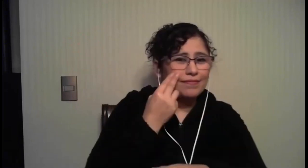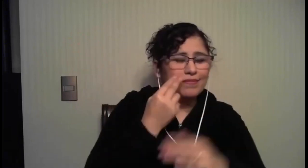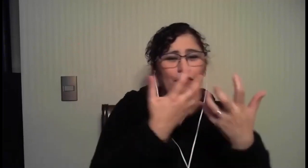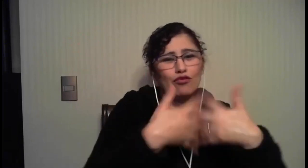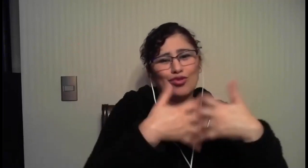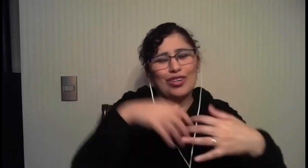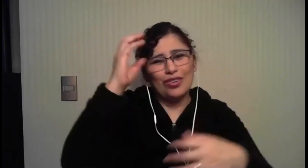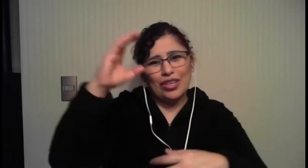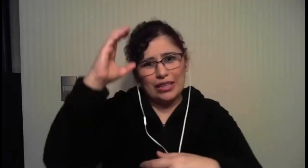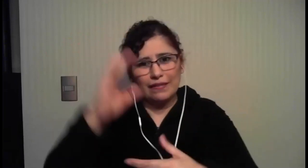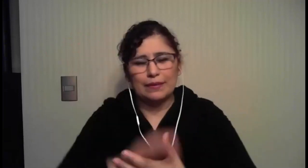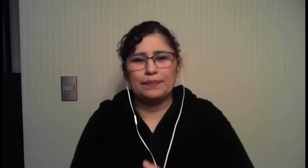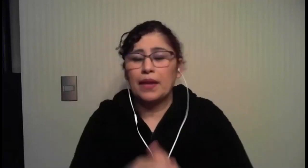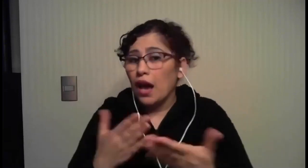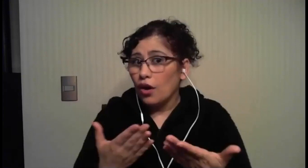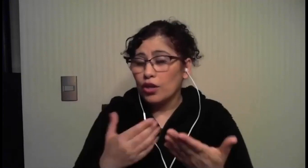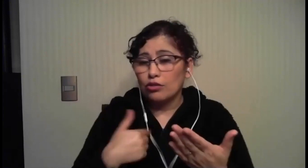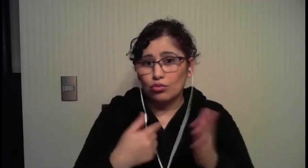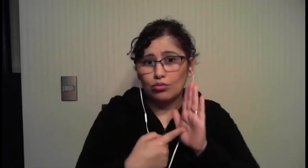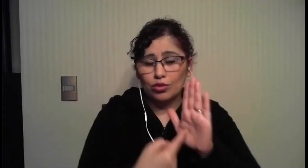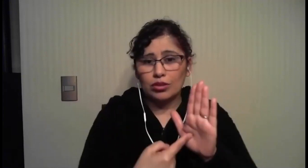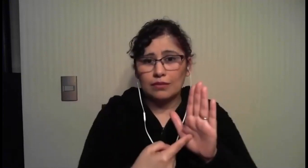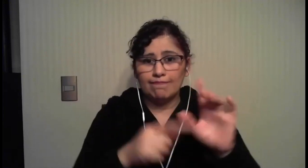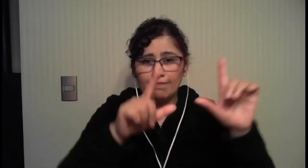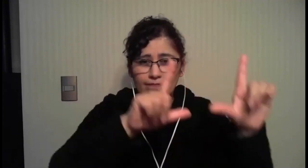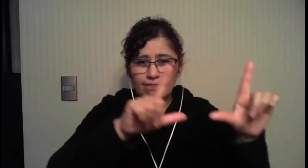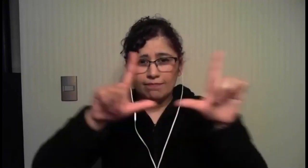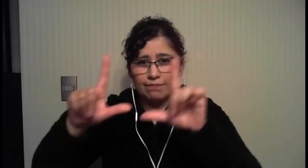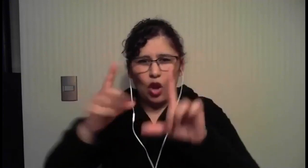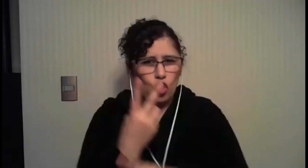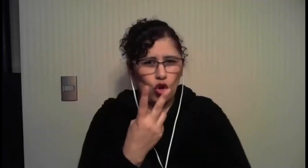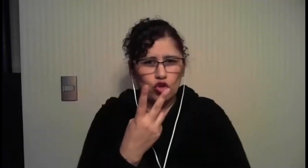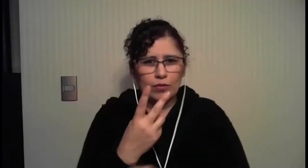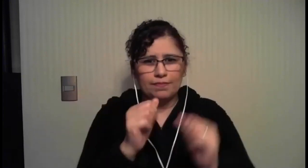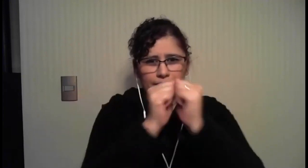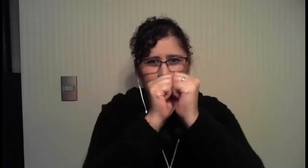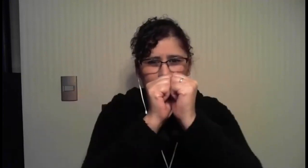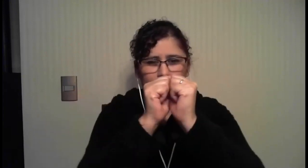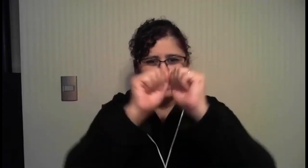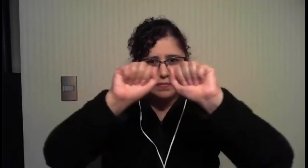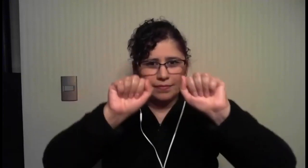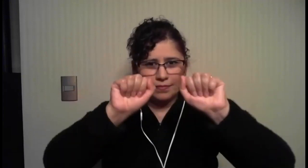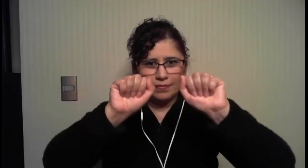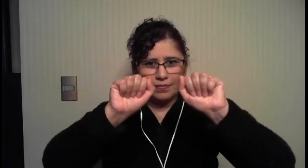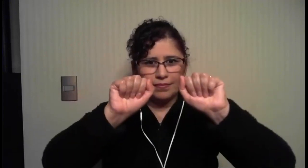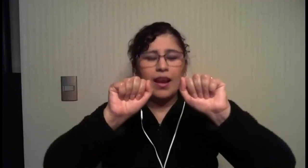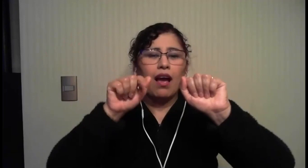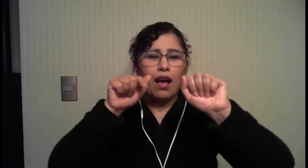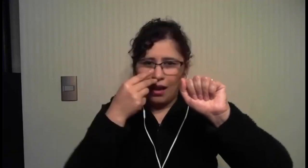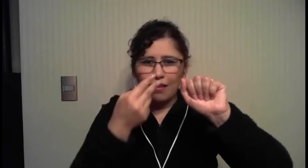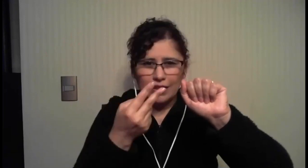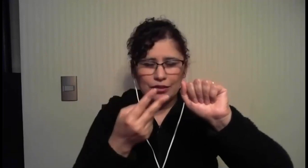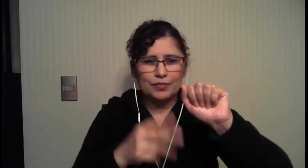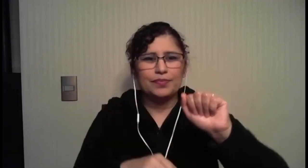Ahora, yo le mostré dos imágenes donde estaba el cerebro en un corte sagital, ya,